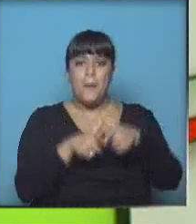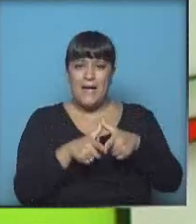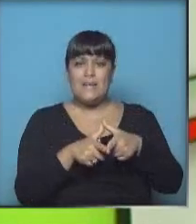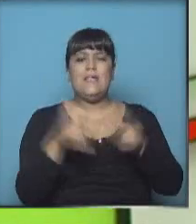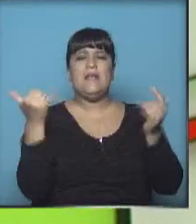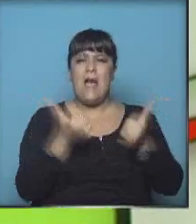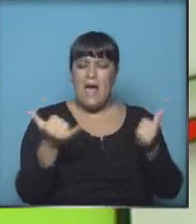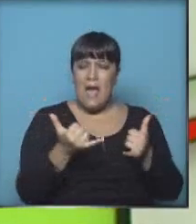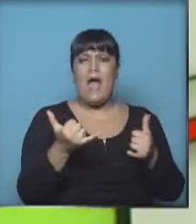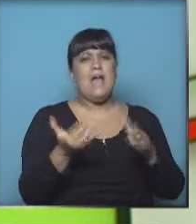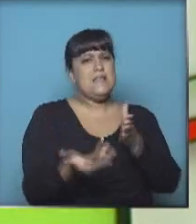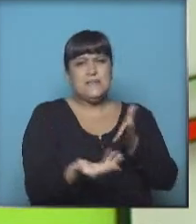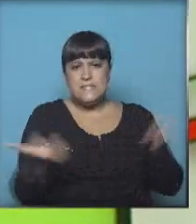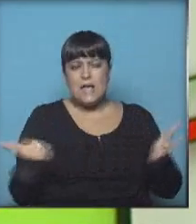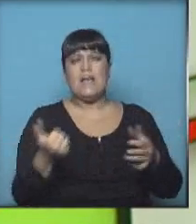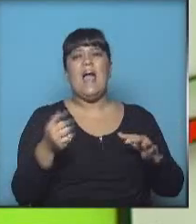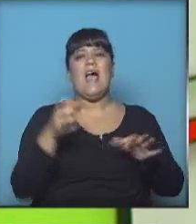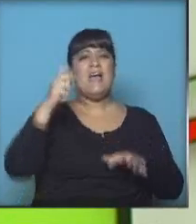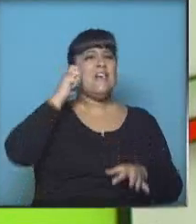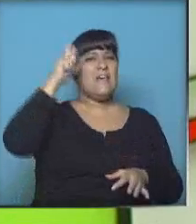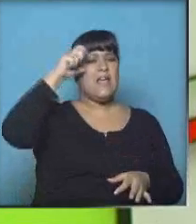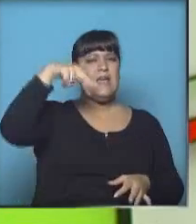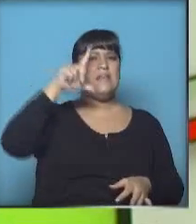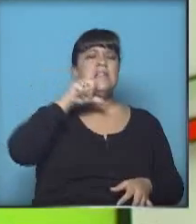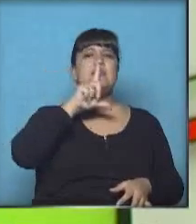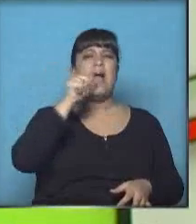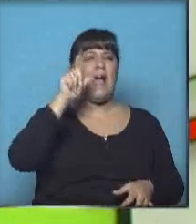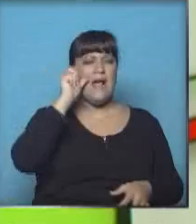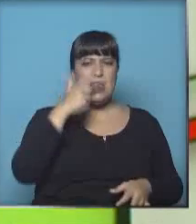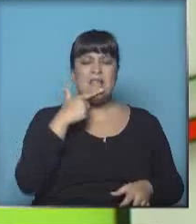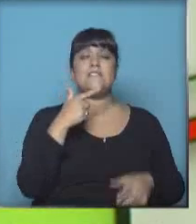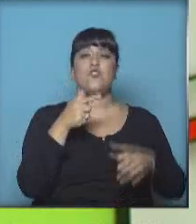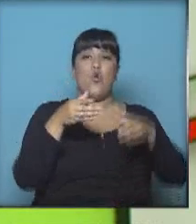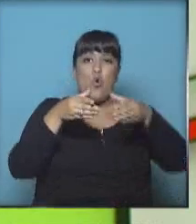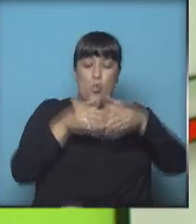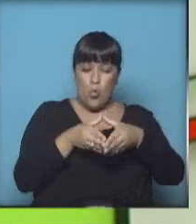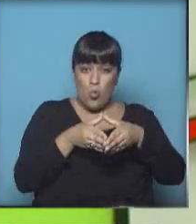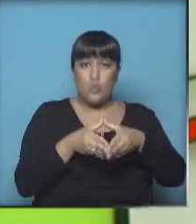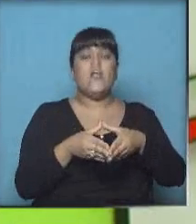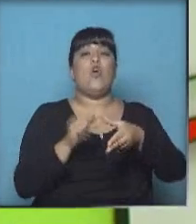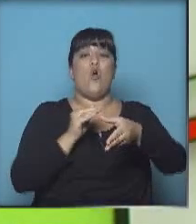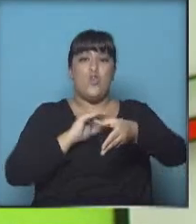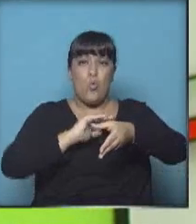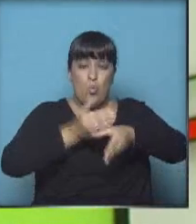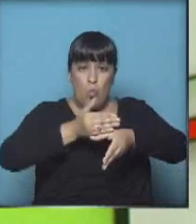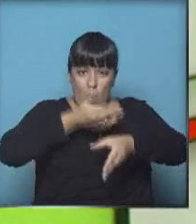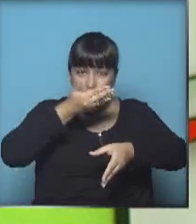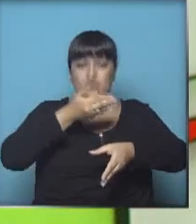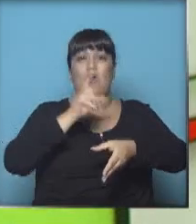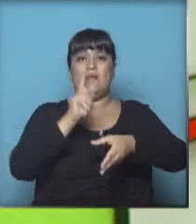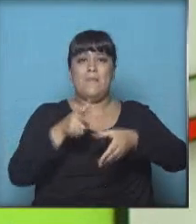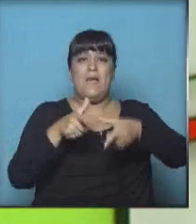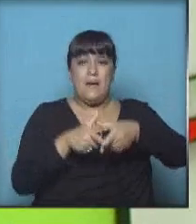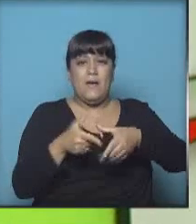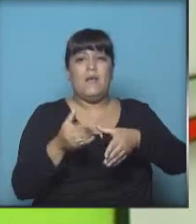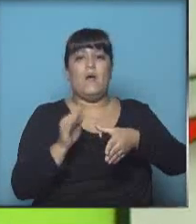salen completamente. Cuando hablamos de genitales internos son el cuello del útero y el útero, que en el arrastre también arrastran vagina y pueden arrastrar